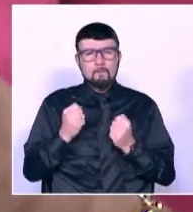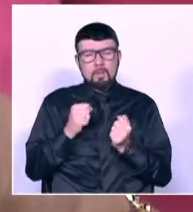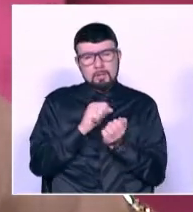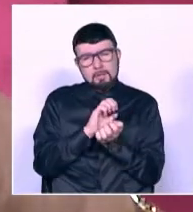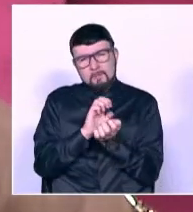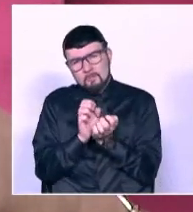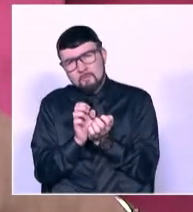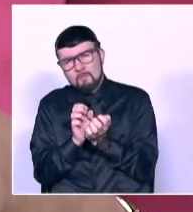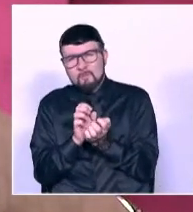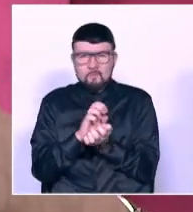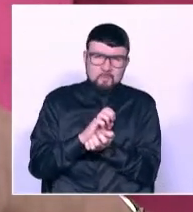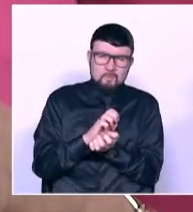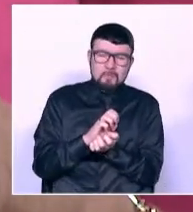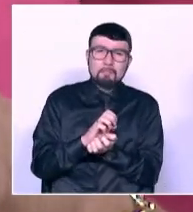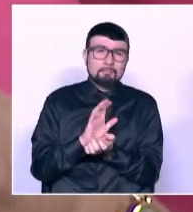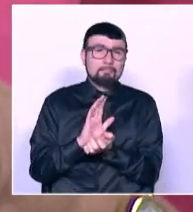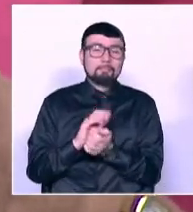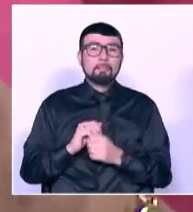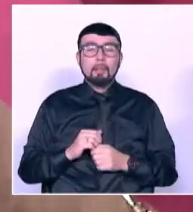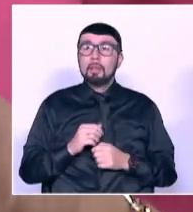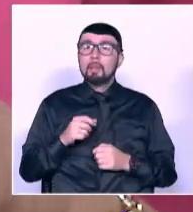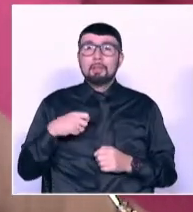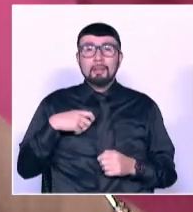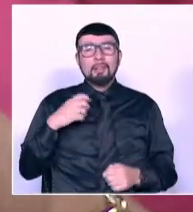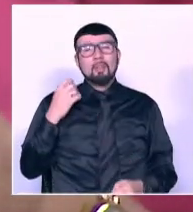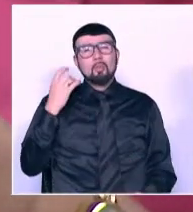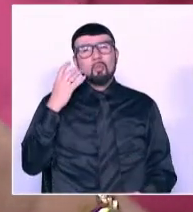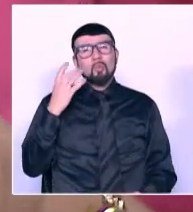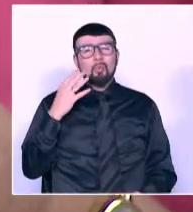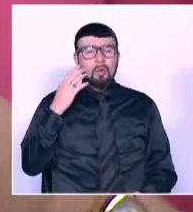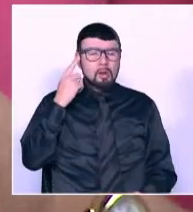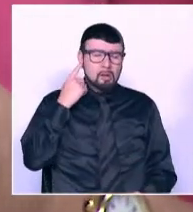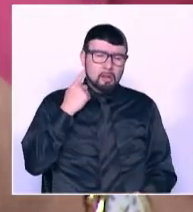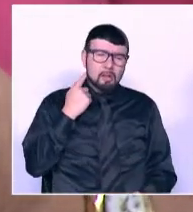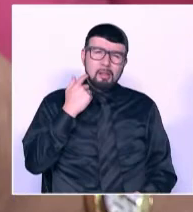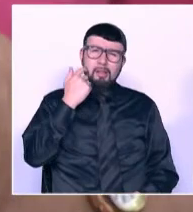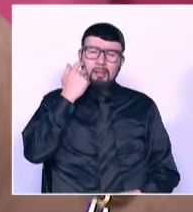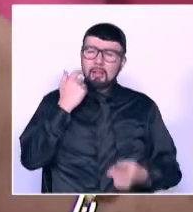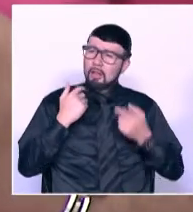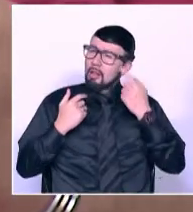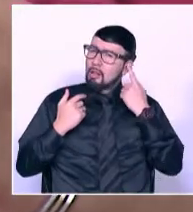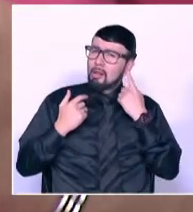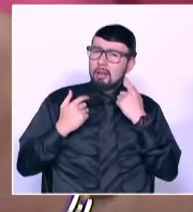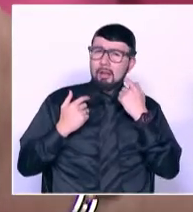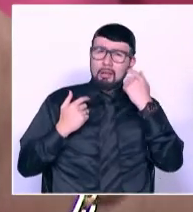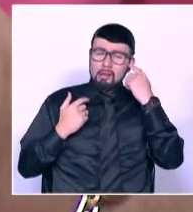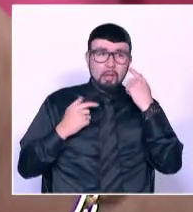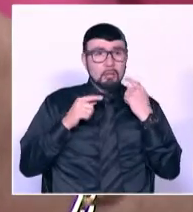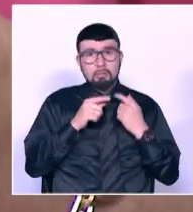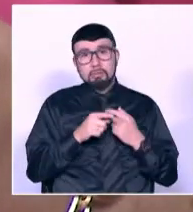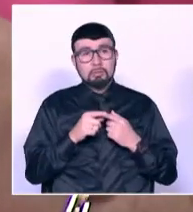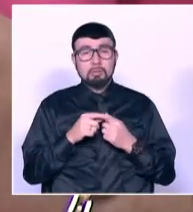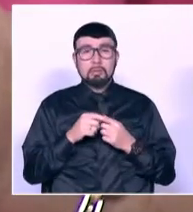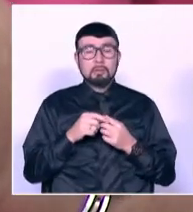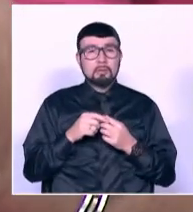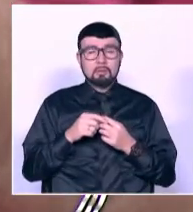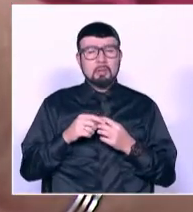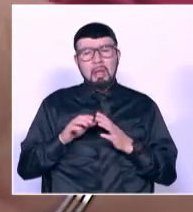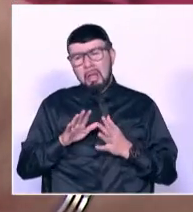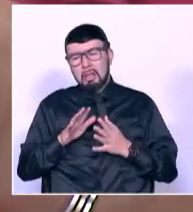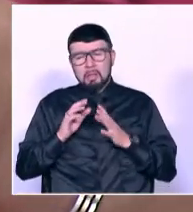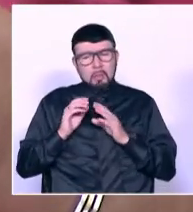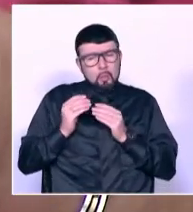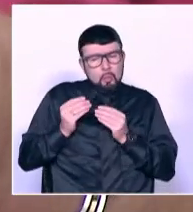otro. Si nosotros tenemos un dolor en la articulación temporomandibular, no podemos limitar el movimiento. Tenemos